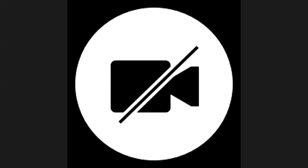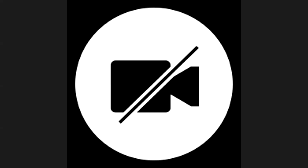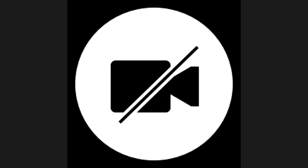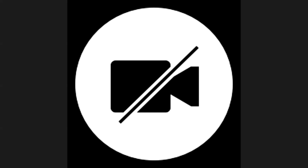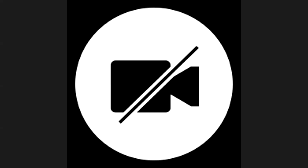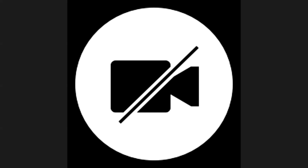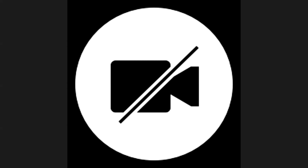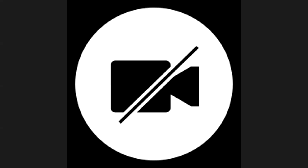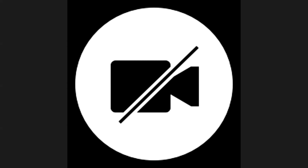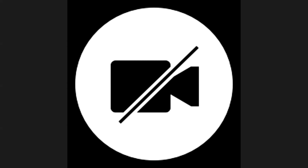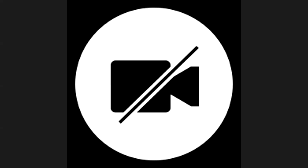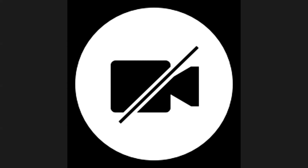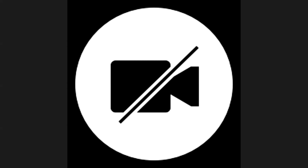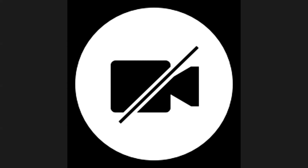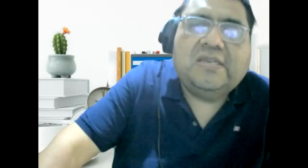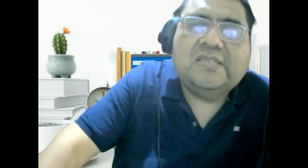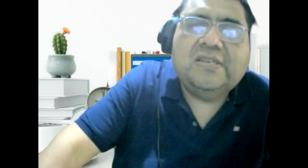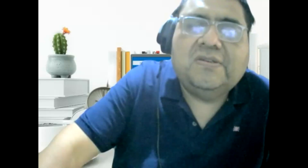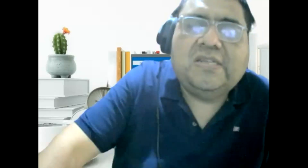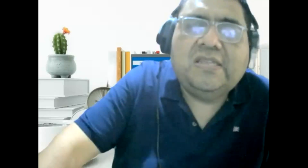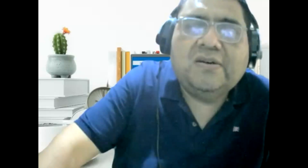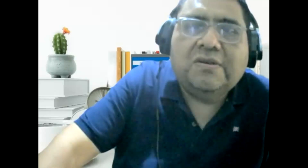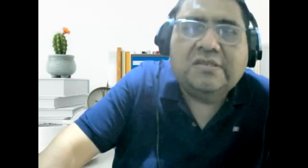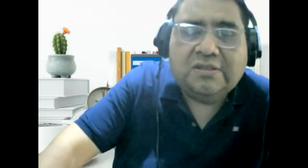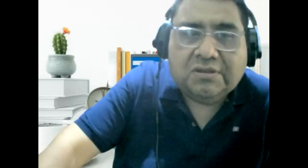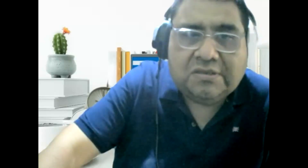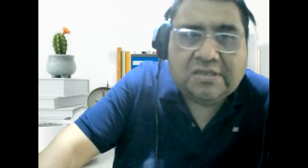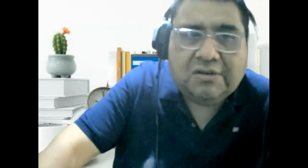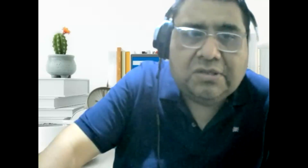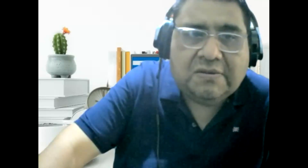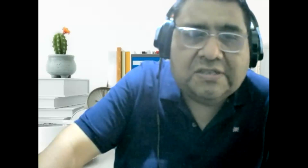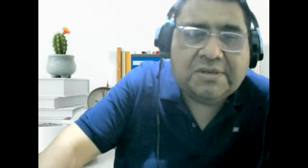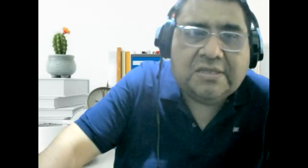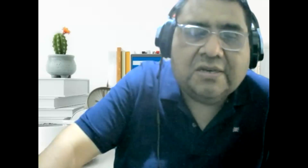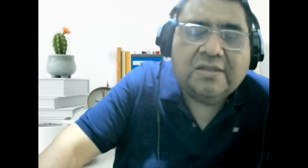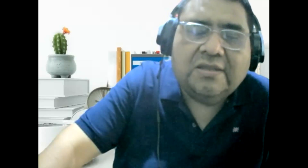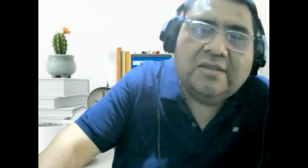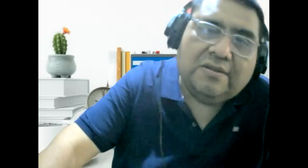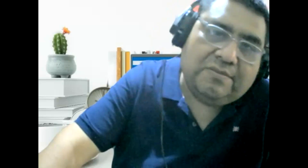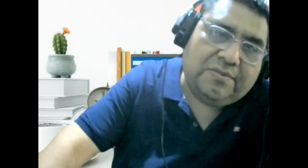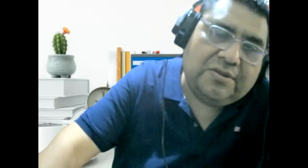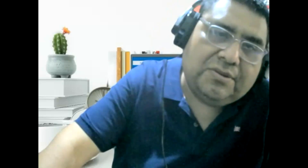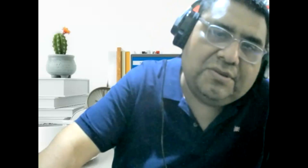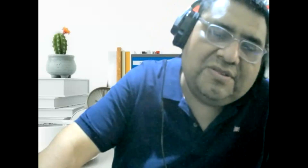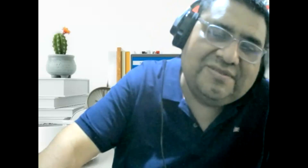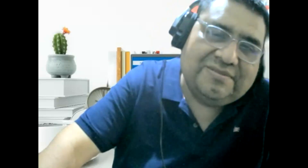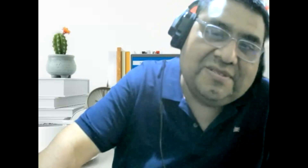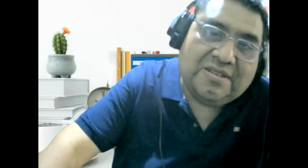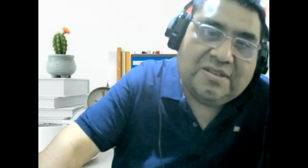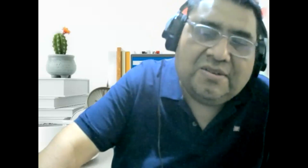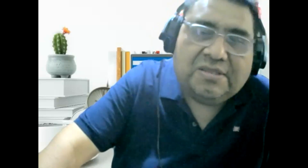¿Ya? Una cosa, chicas, chicos, es que yo les diga, oye, sí, yo te voy a enseñar en un día, vas a aprender.